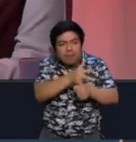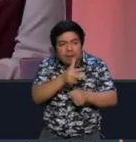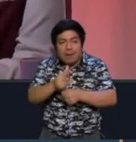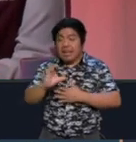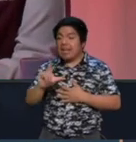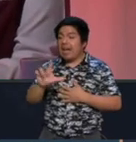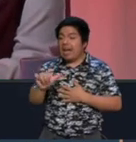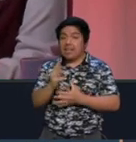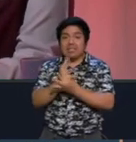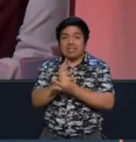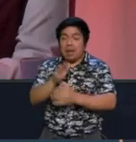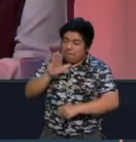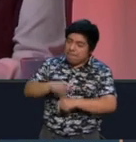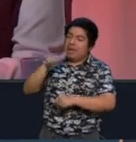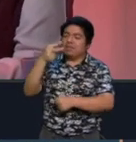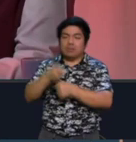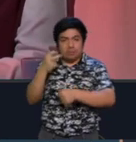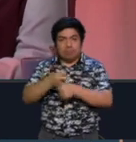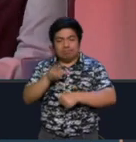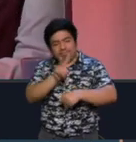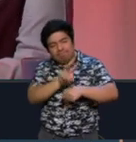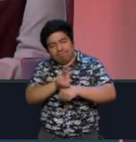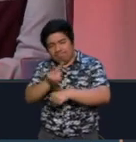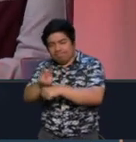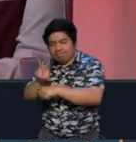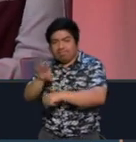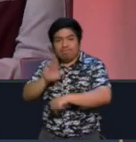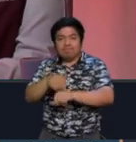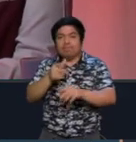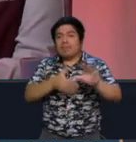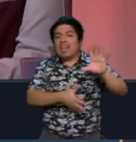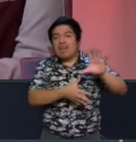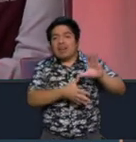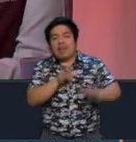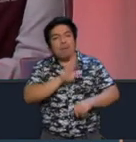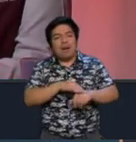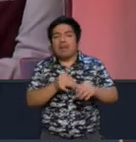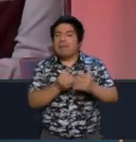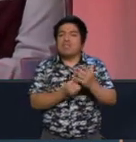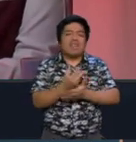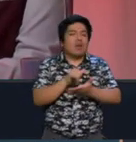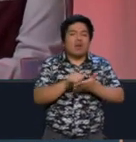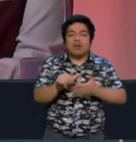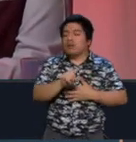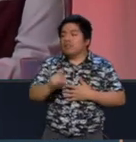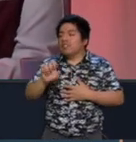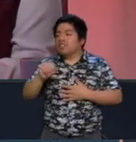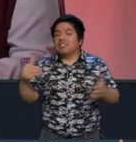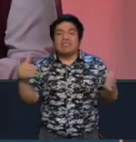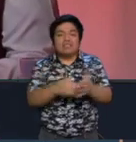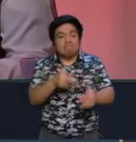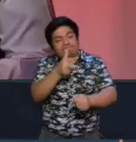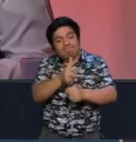proponiendo duplicar, volvernos la ciudad para la más gente, vigilada, Sebastián. de América, más que Nueva York, con 160,000